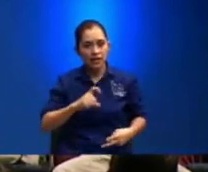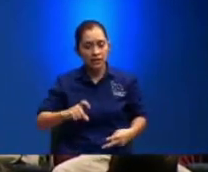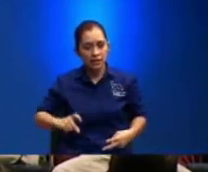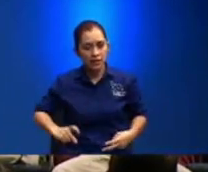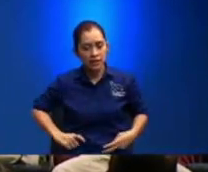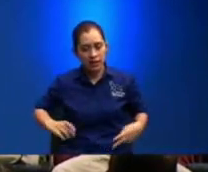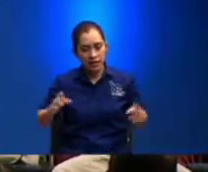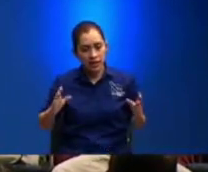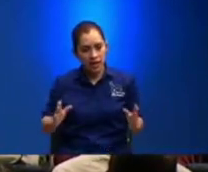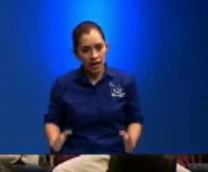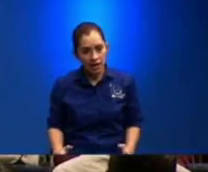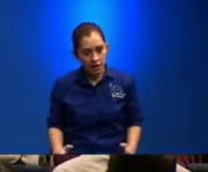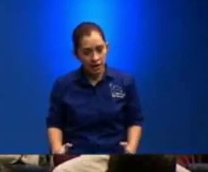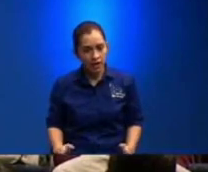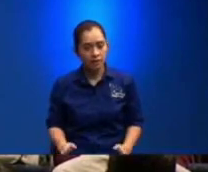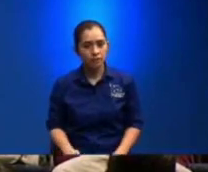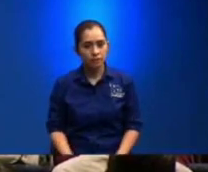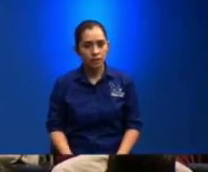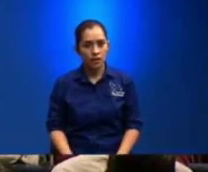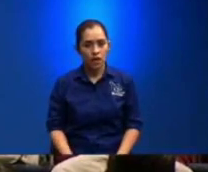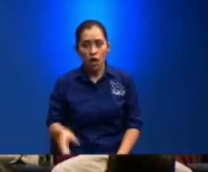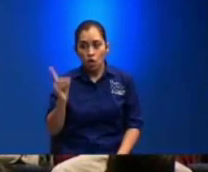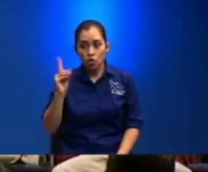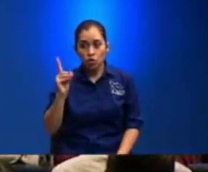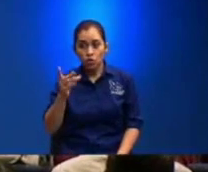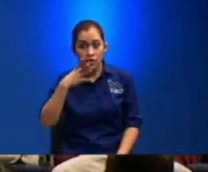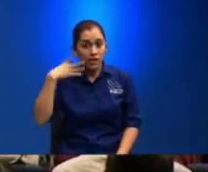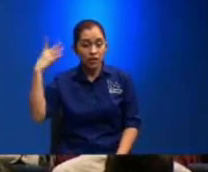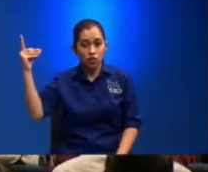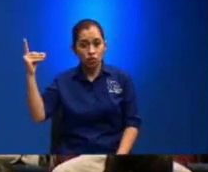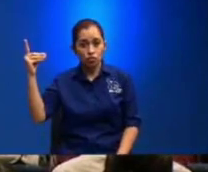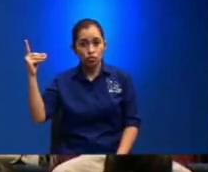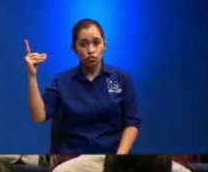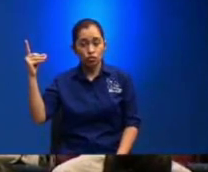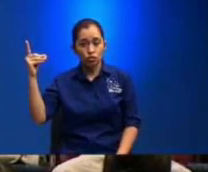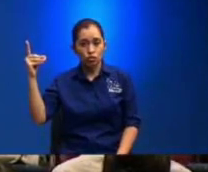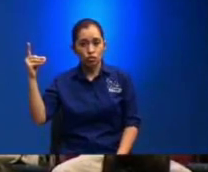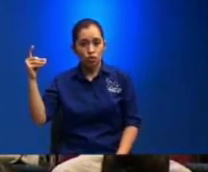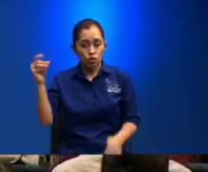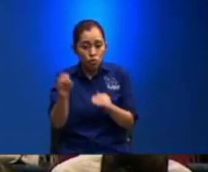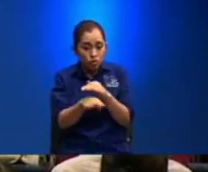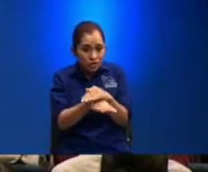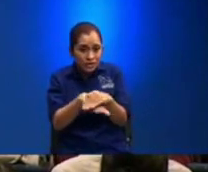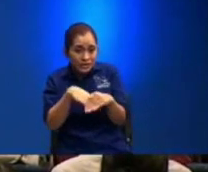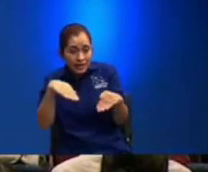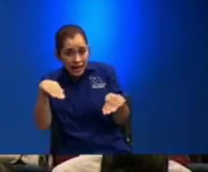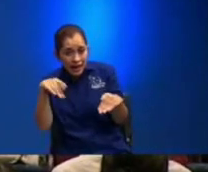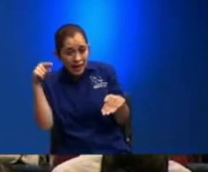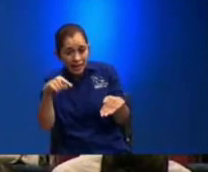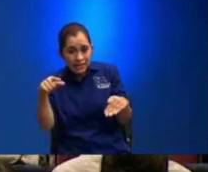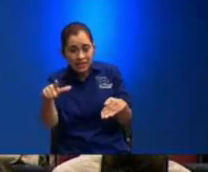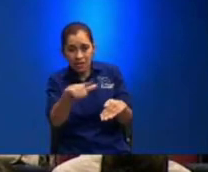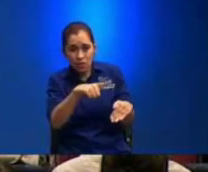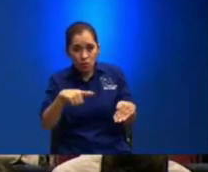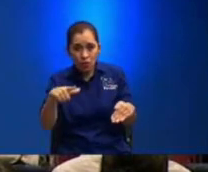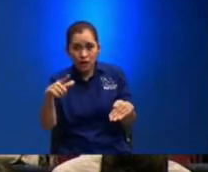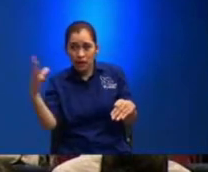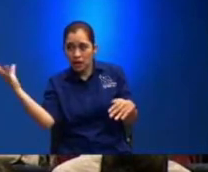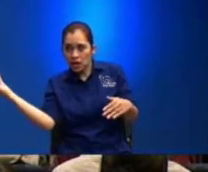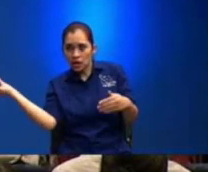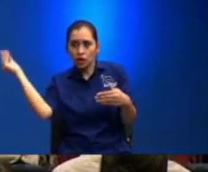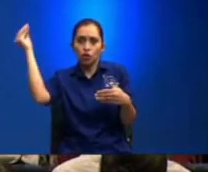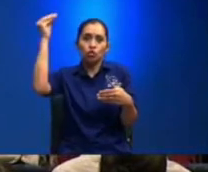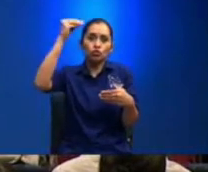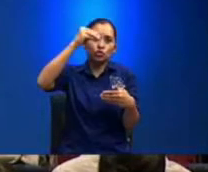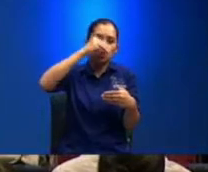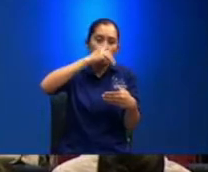y nos va metiendo el reino es un uso admirable y que paulatinamente progresivamente vamos cambiando en nuestra